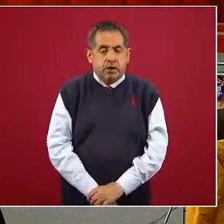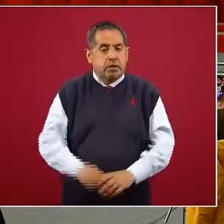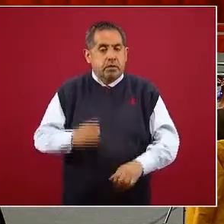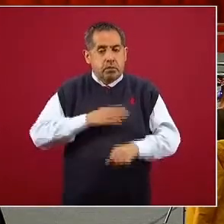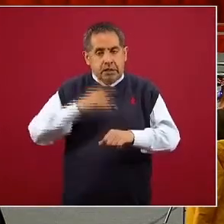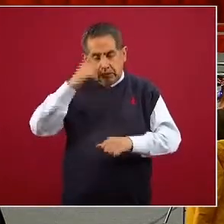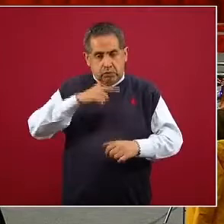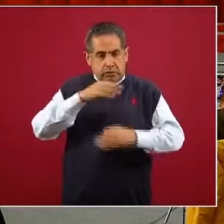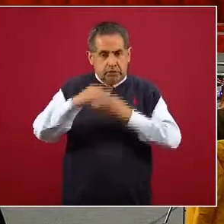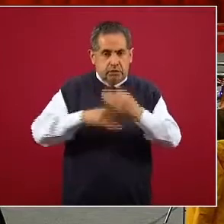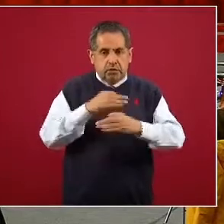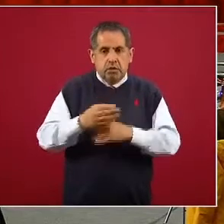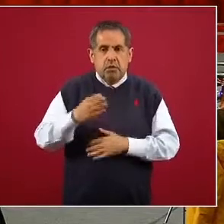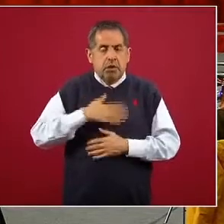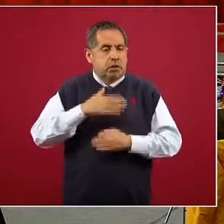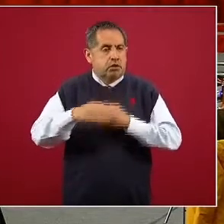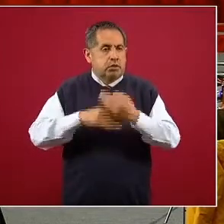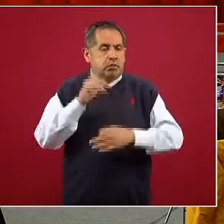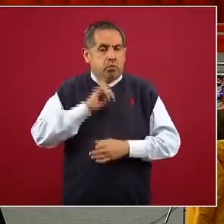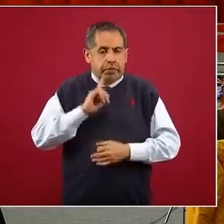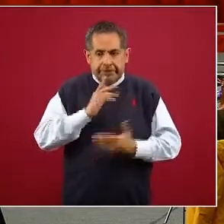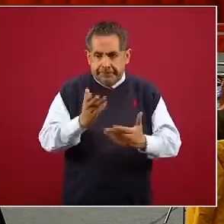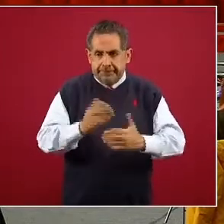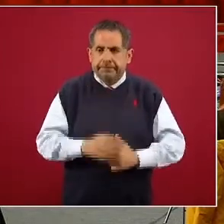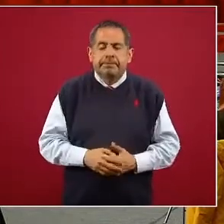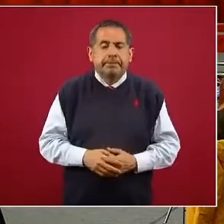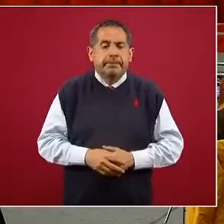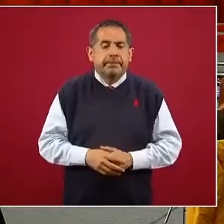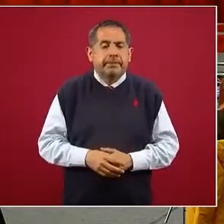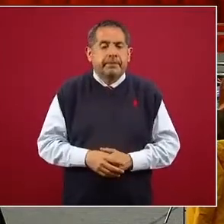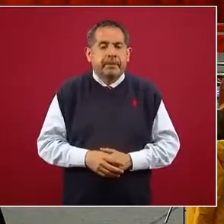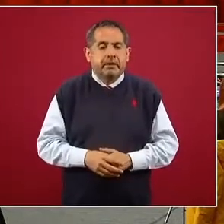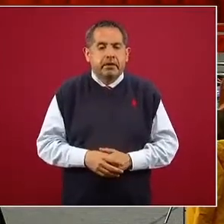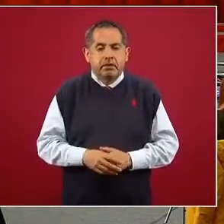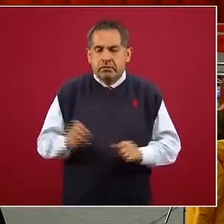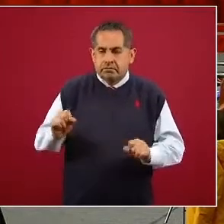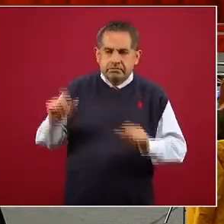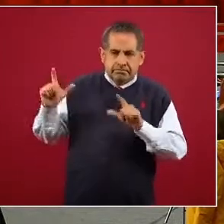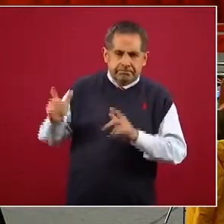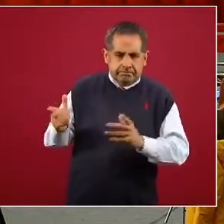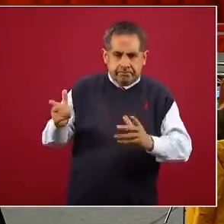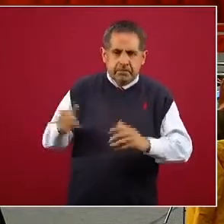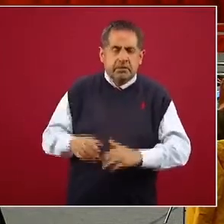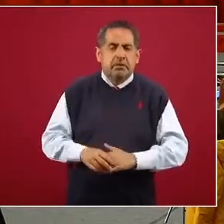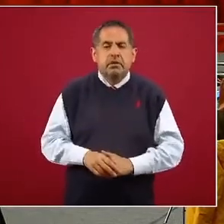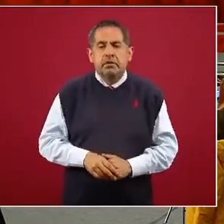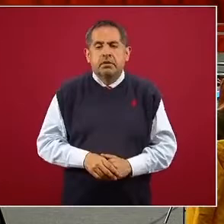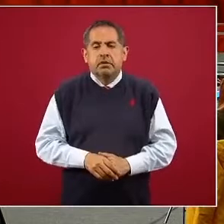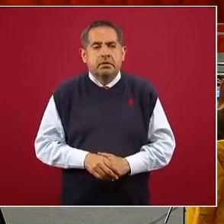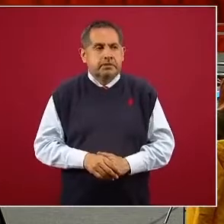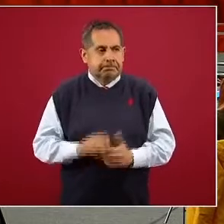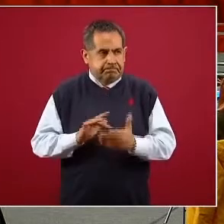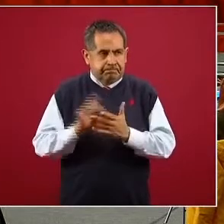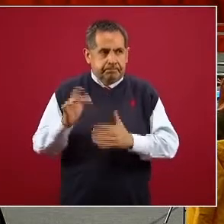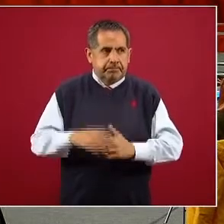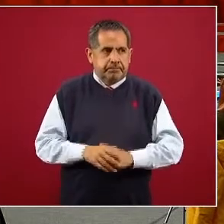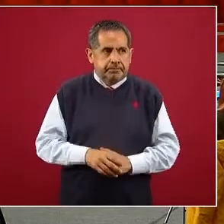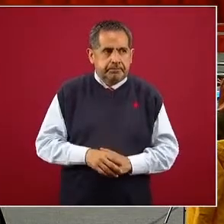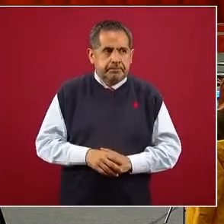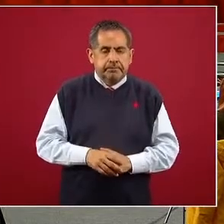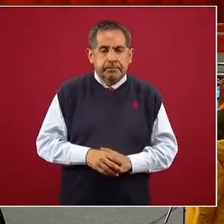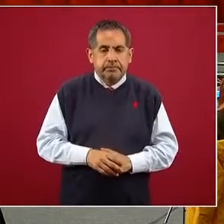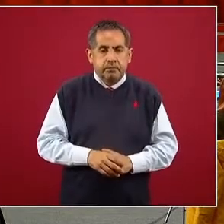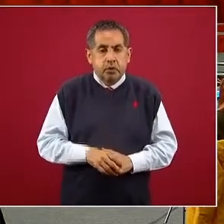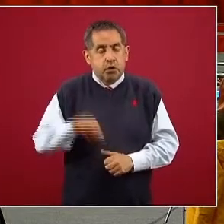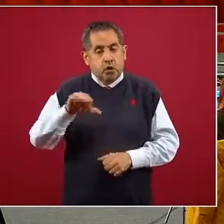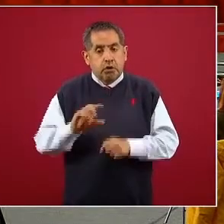Buenas noches a todos, buenas noches a todas. Pues, si me comparten la presentación, por favor. Gracias.